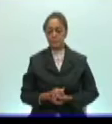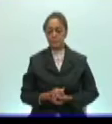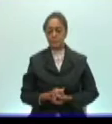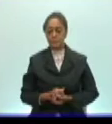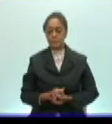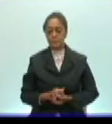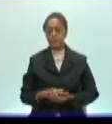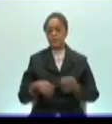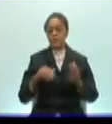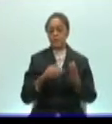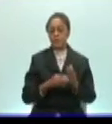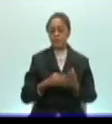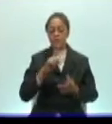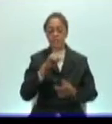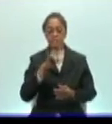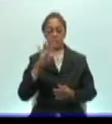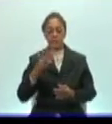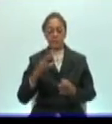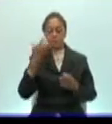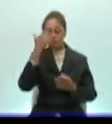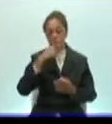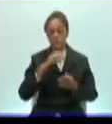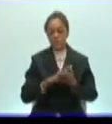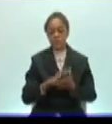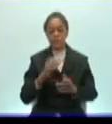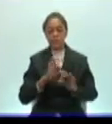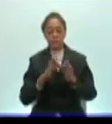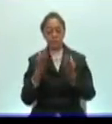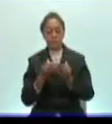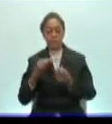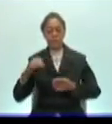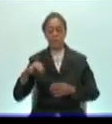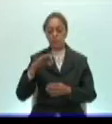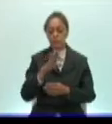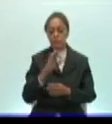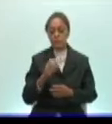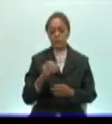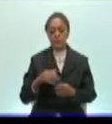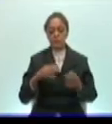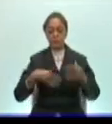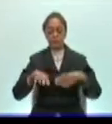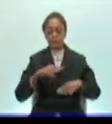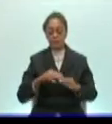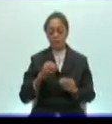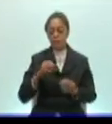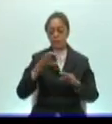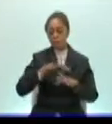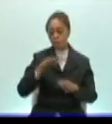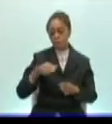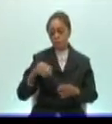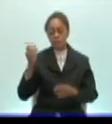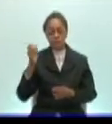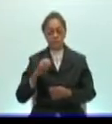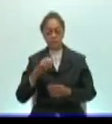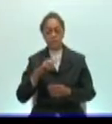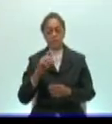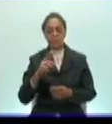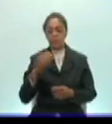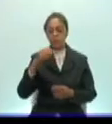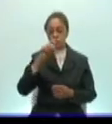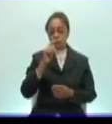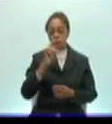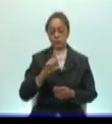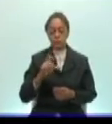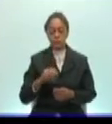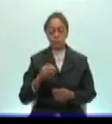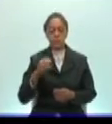Al atardecer del 14 de abril, la flotilla formada por 7 barcos esperaba en aguas de Puerto Cabezas. Luis Somoza, dictador